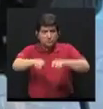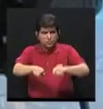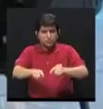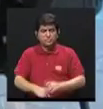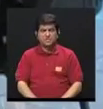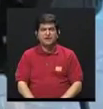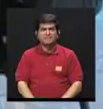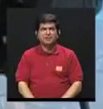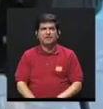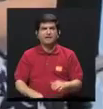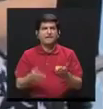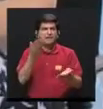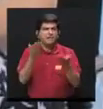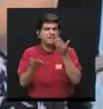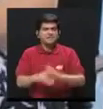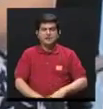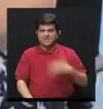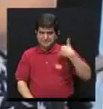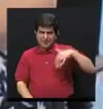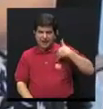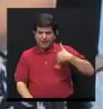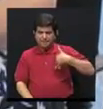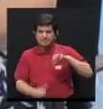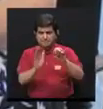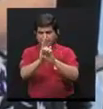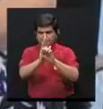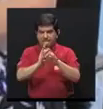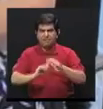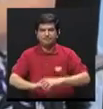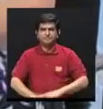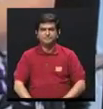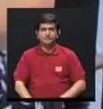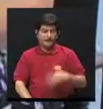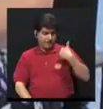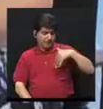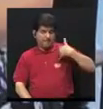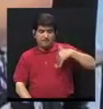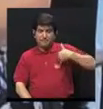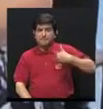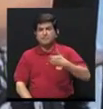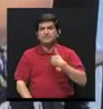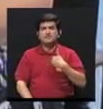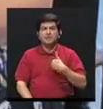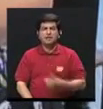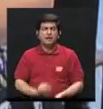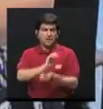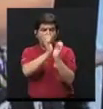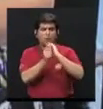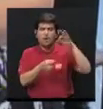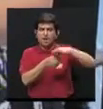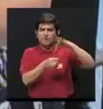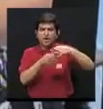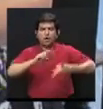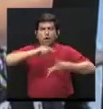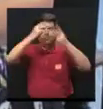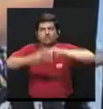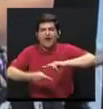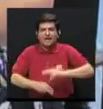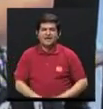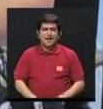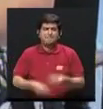caso de Argentina, por ejemplo, en Argentina lo que ha habido es una reforma agraria al revés, o sea, se han perdido